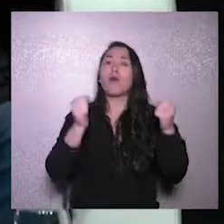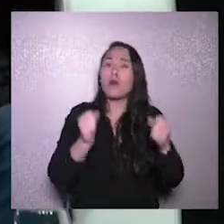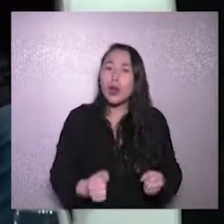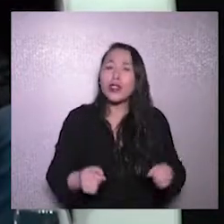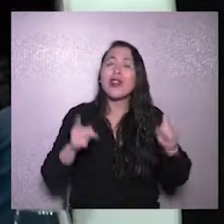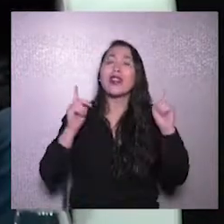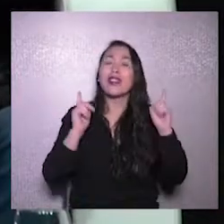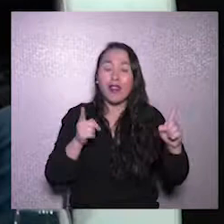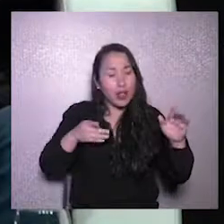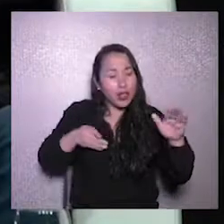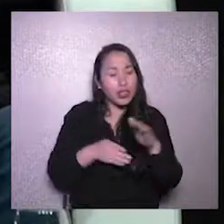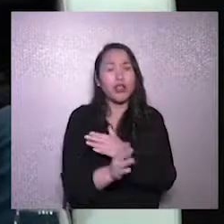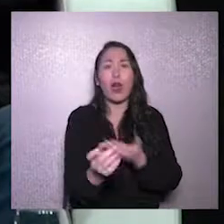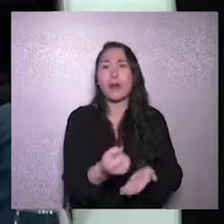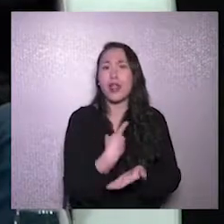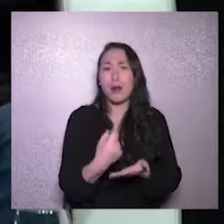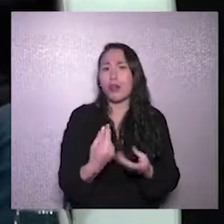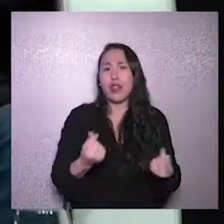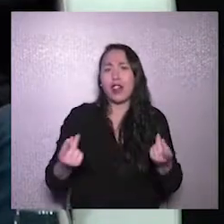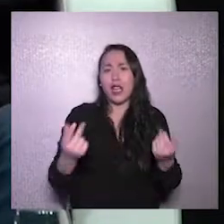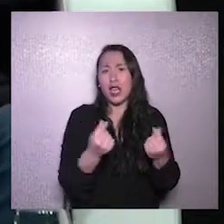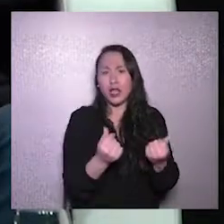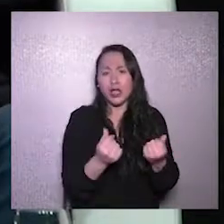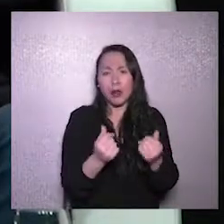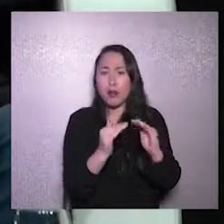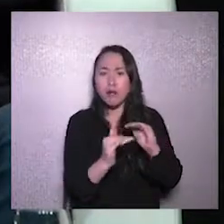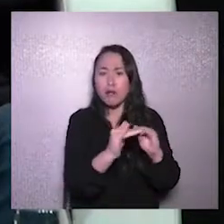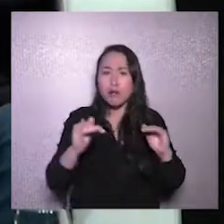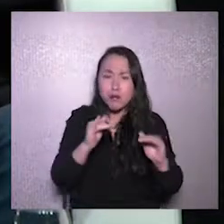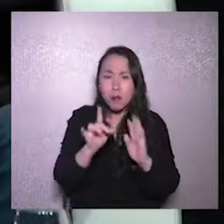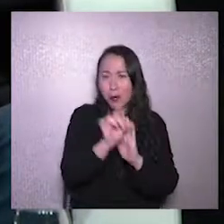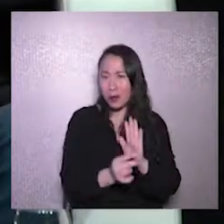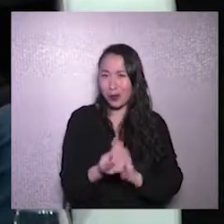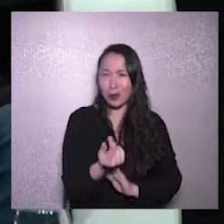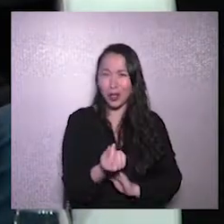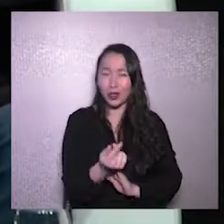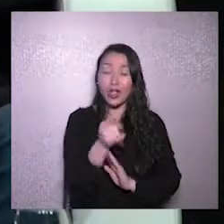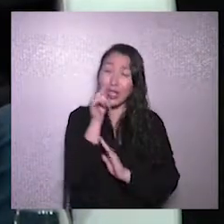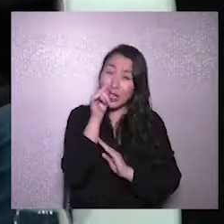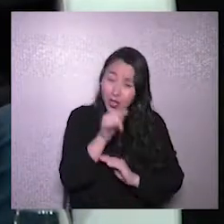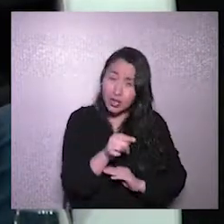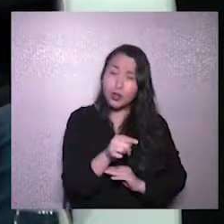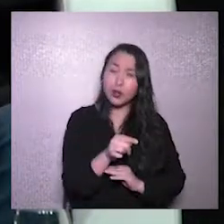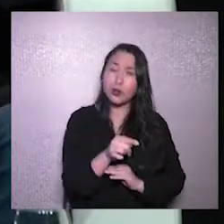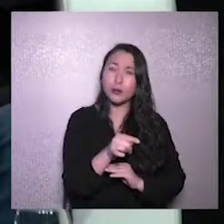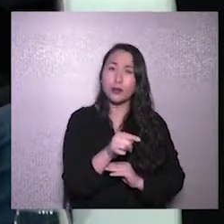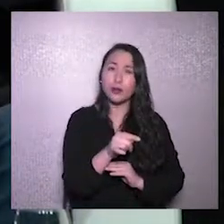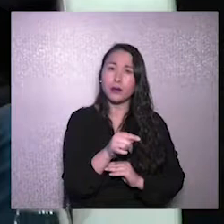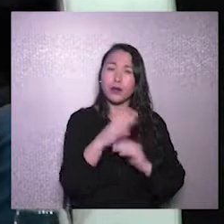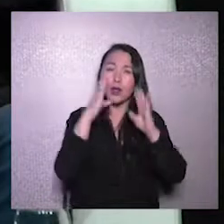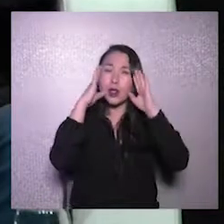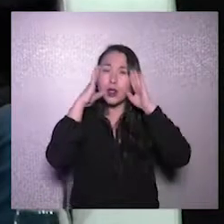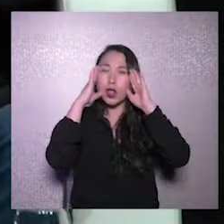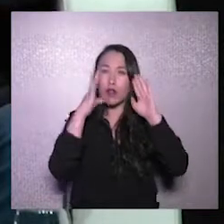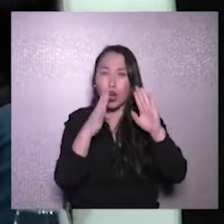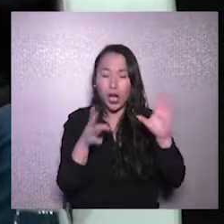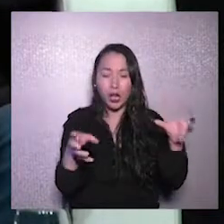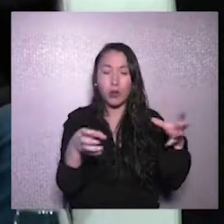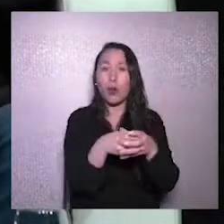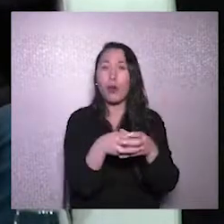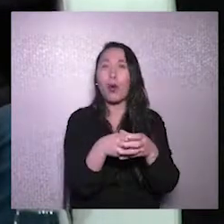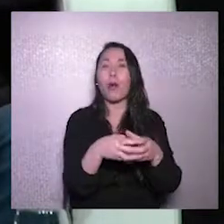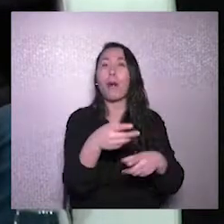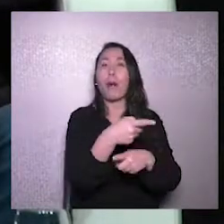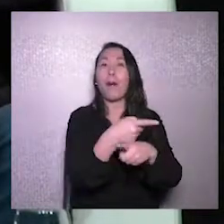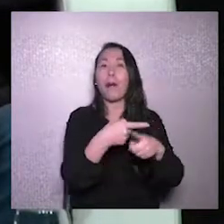acceso a medicamentos de calidad y bioequivalente de menor costo. Ese elemento de enfocar la clase media en